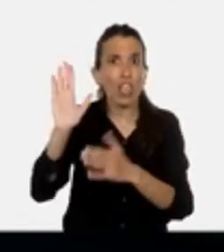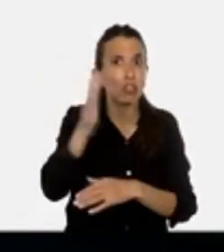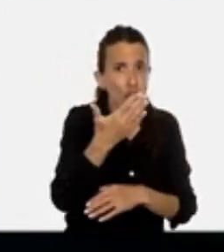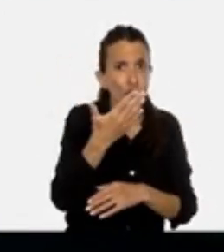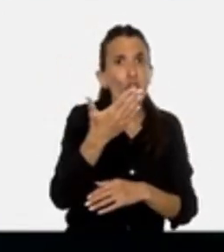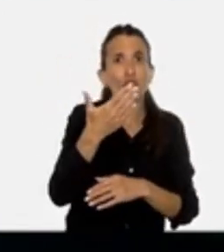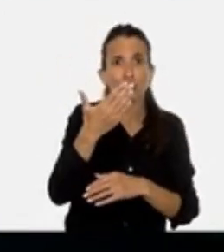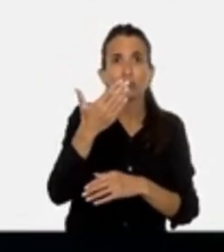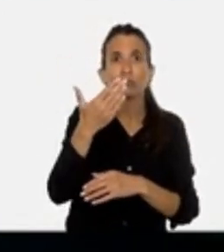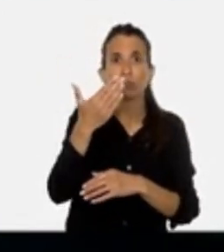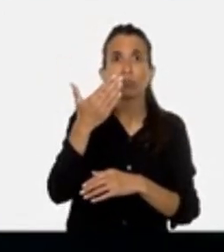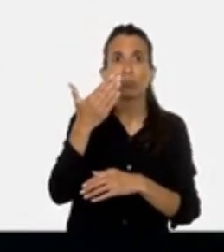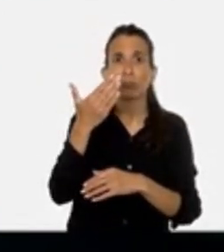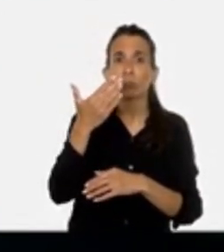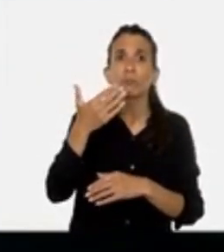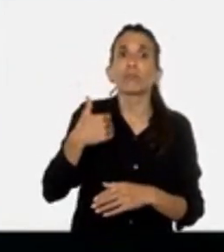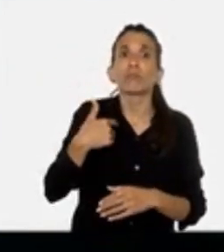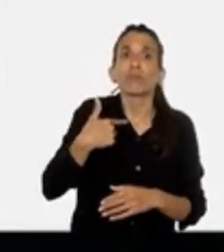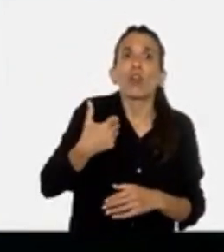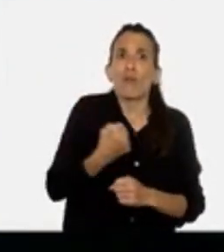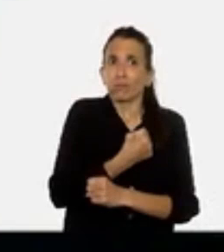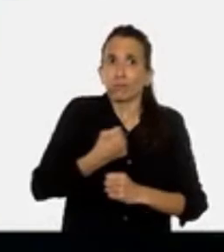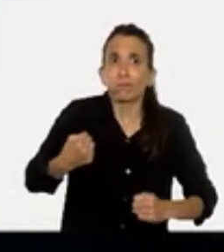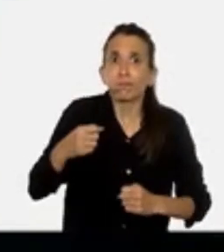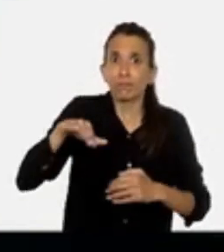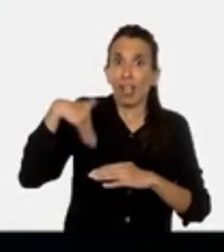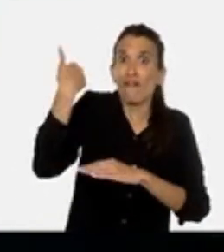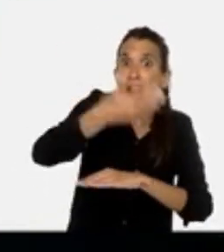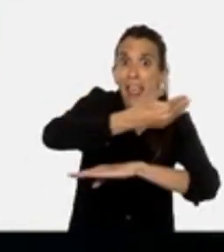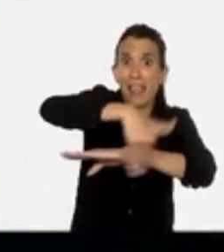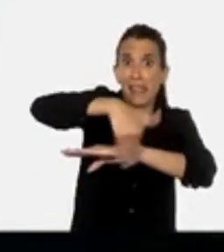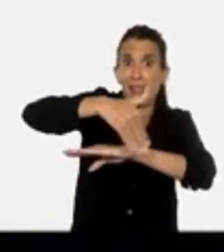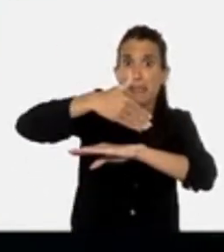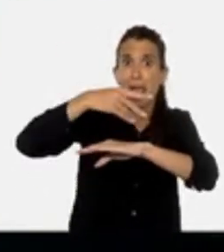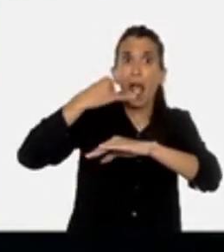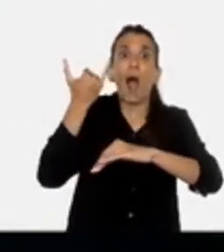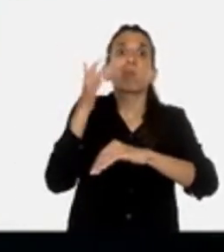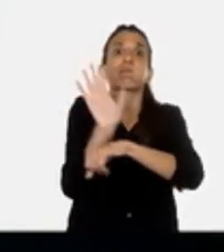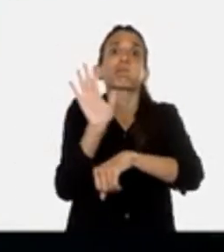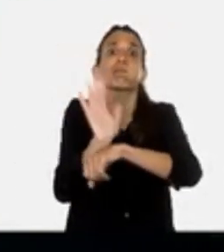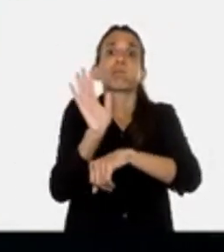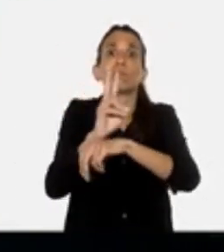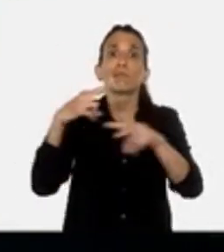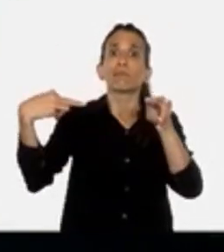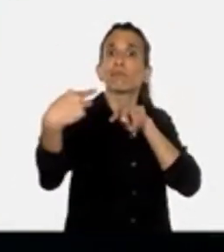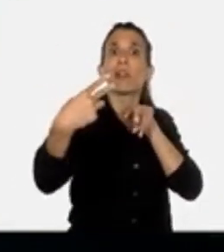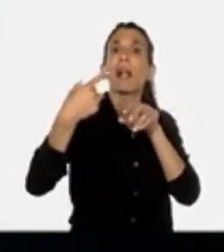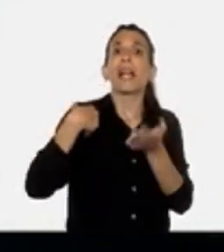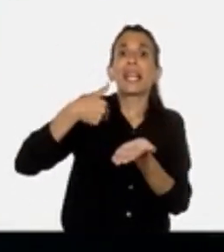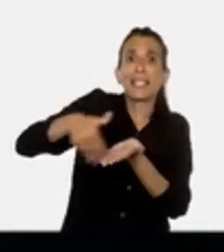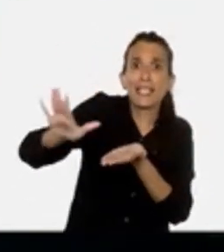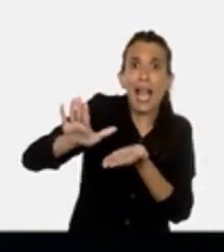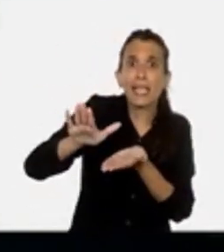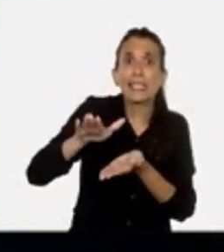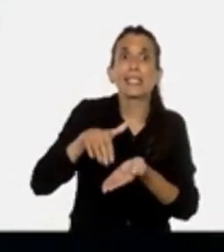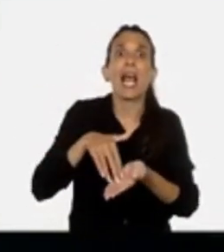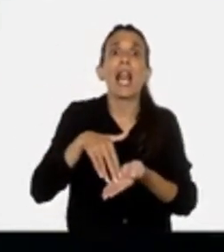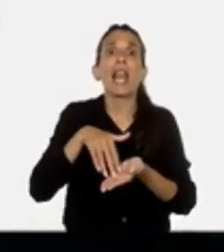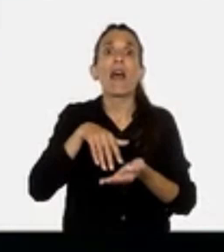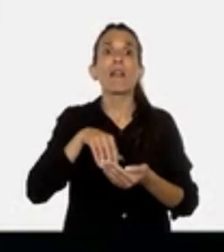esposa formalmente en la vereda opuesta de palabras rechazan supuestamente